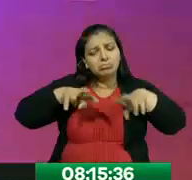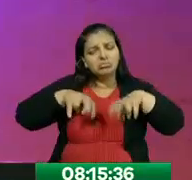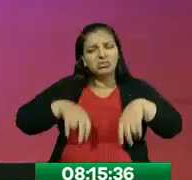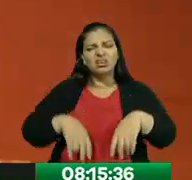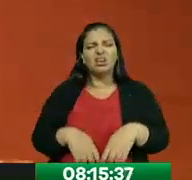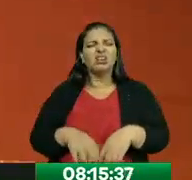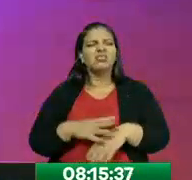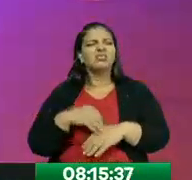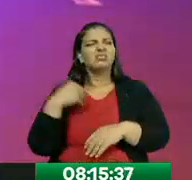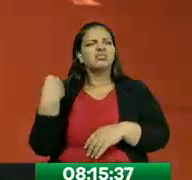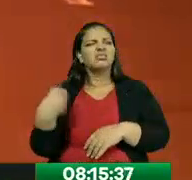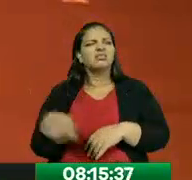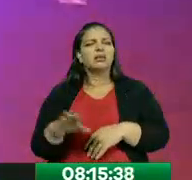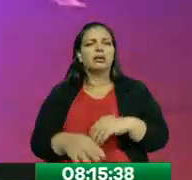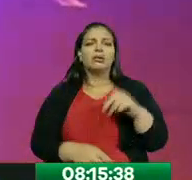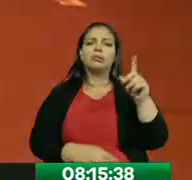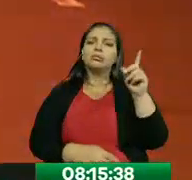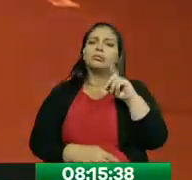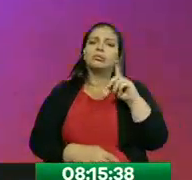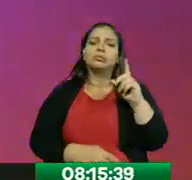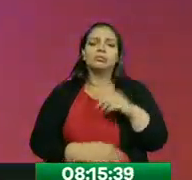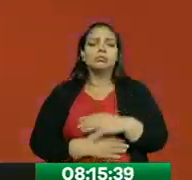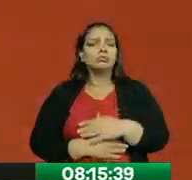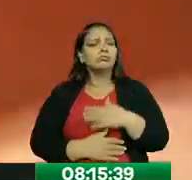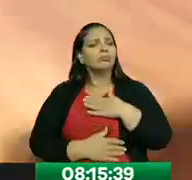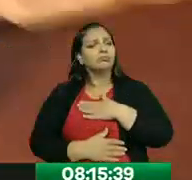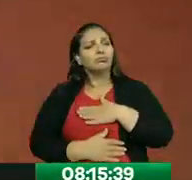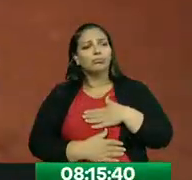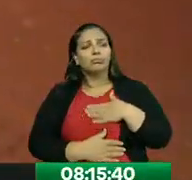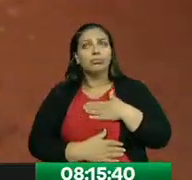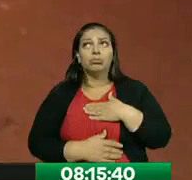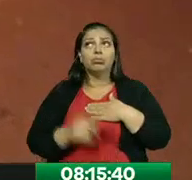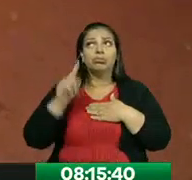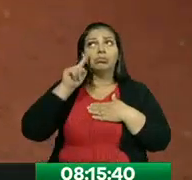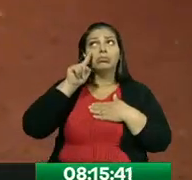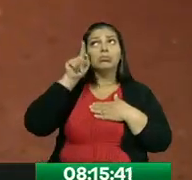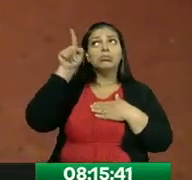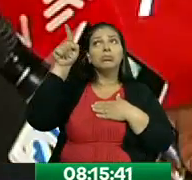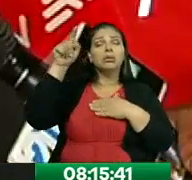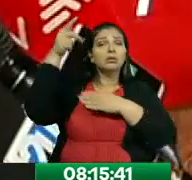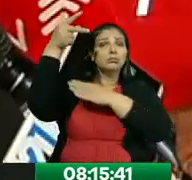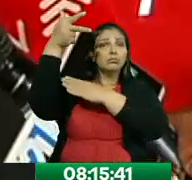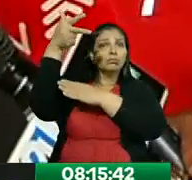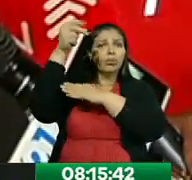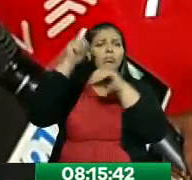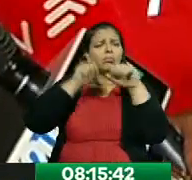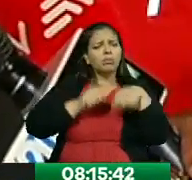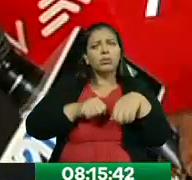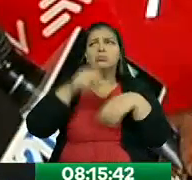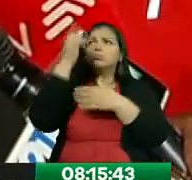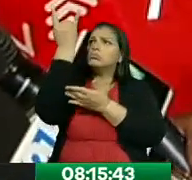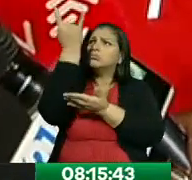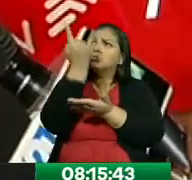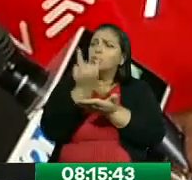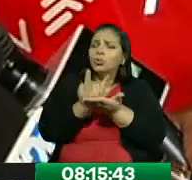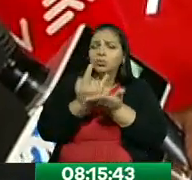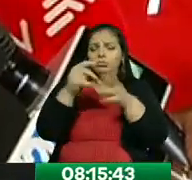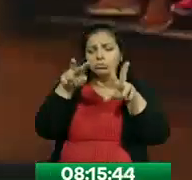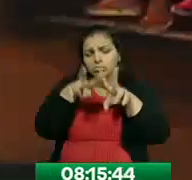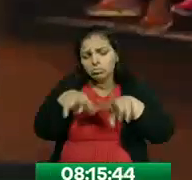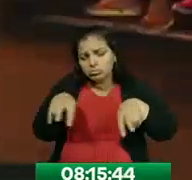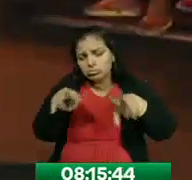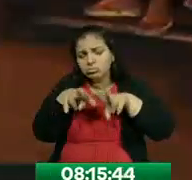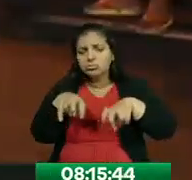prácticamente. Aquí hay cámaras. Si en verdad hay justicia, ojalá que encuentren a ese señor, porque las cámaras para algo tienen que servir, ¿no le